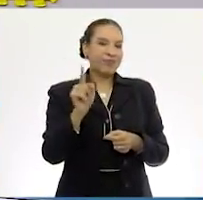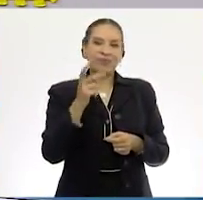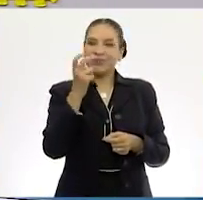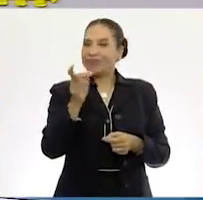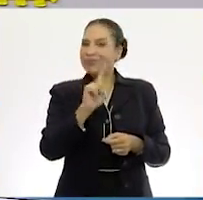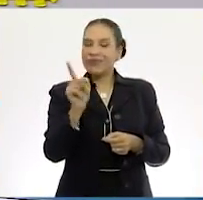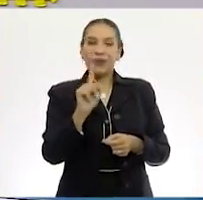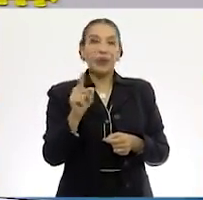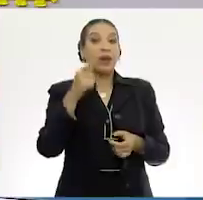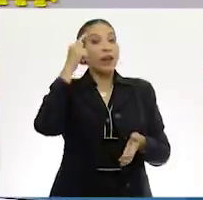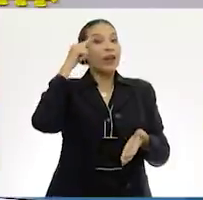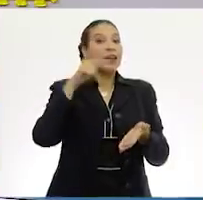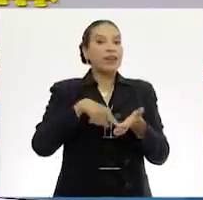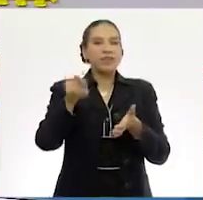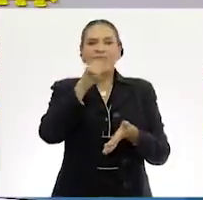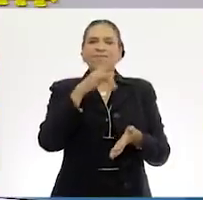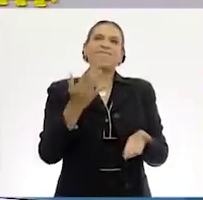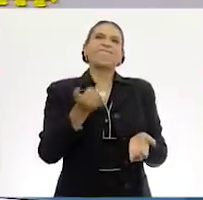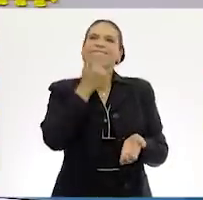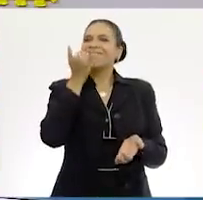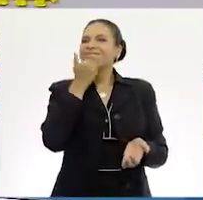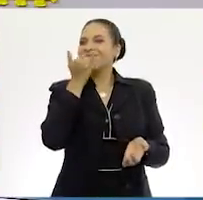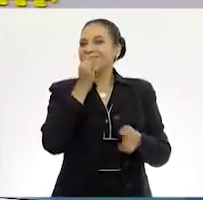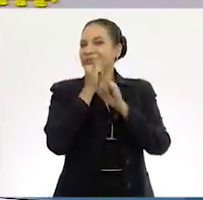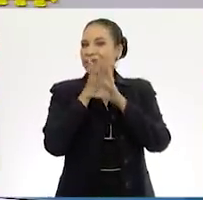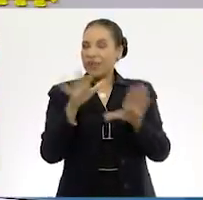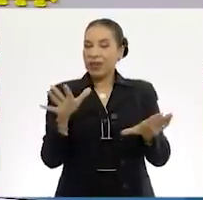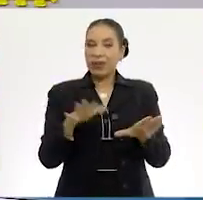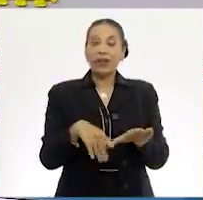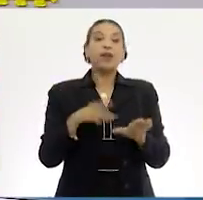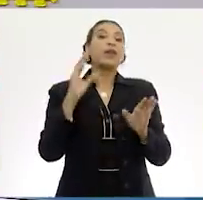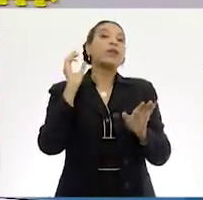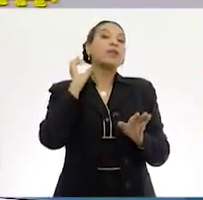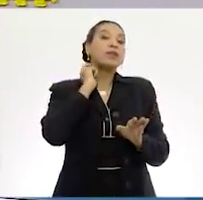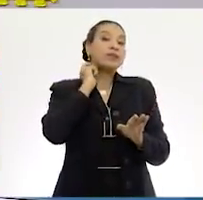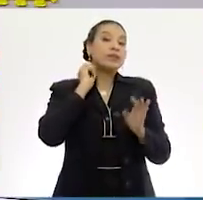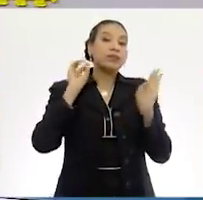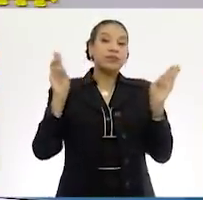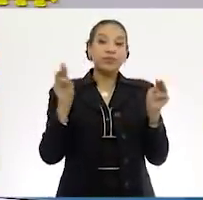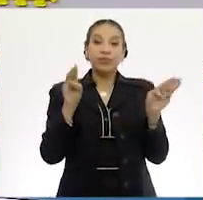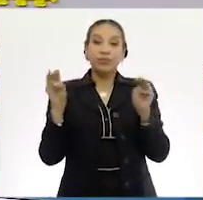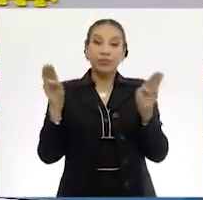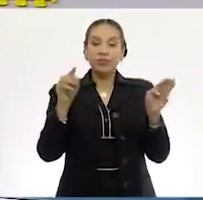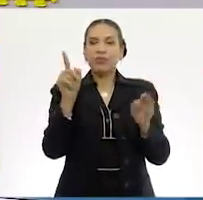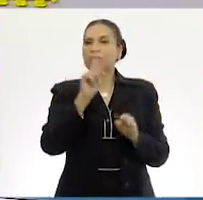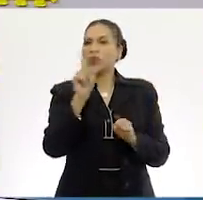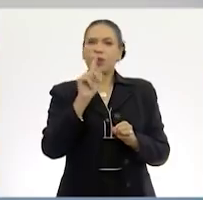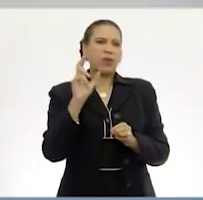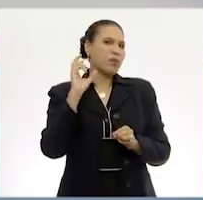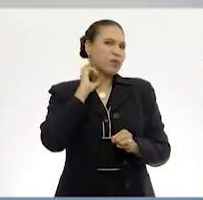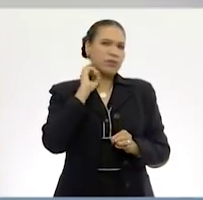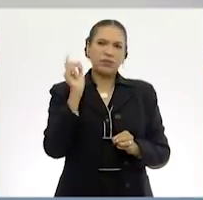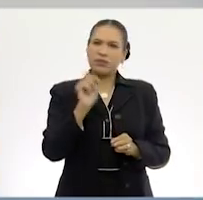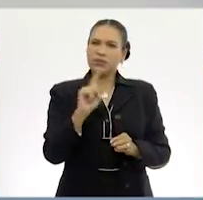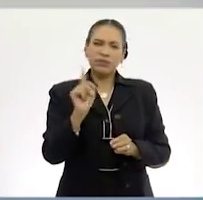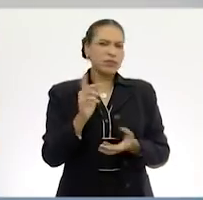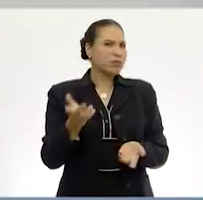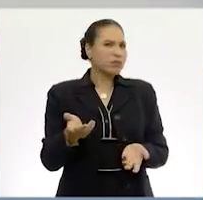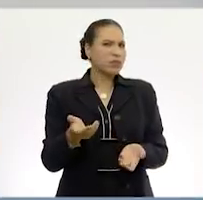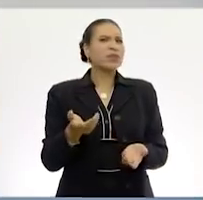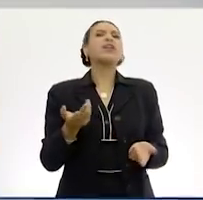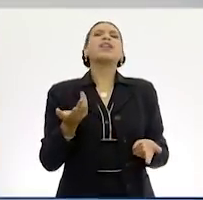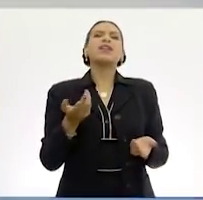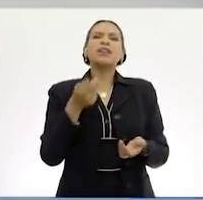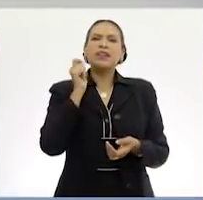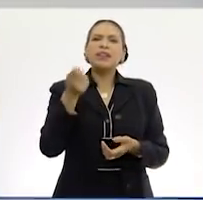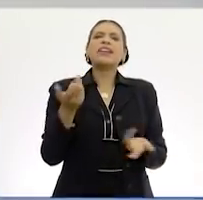se trata. Y creo que están mal informados, ¿eh? Pues, los murciélagos no son vampiros. ¿Ah, no? No. ¿Y